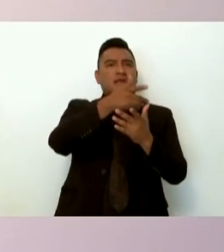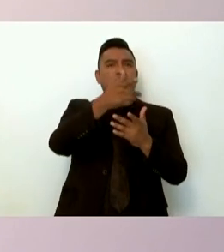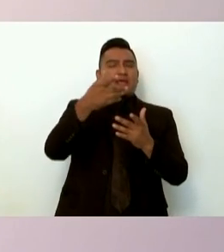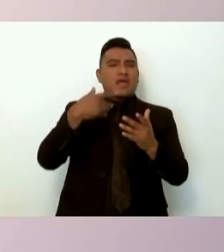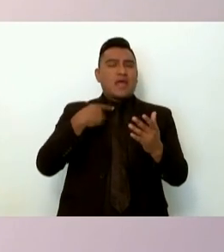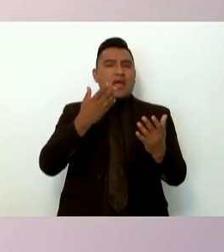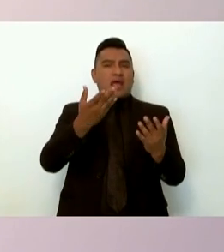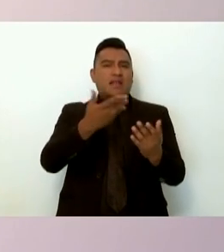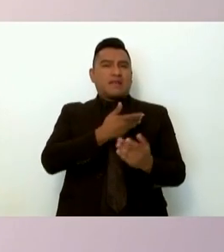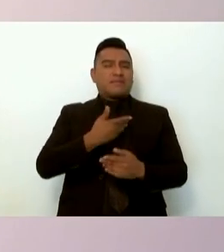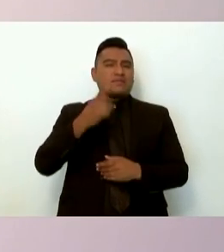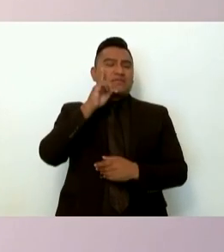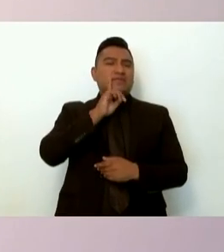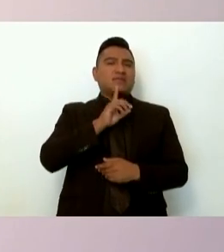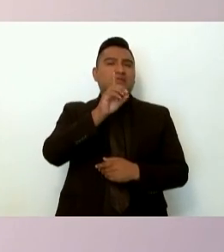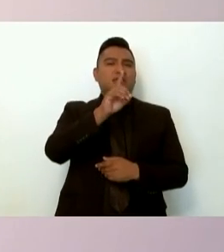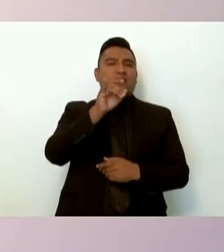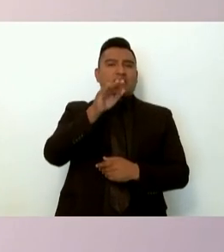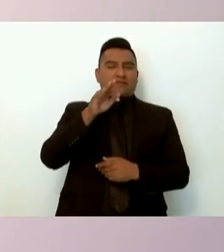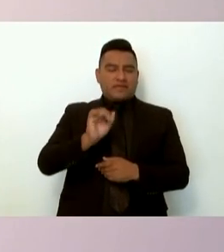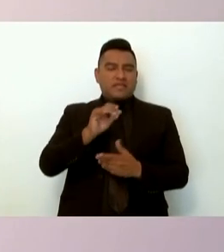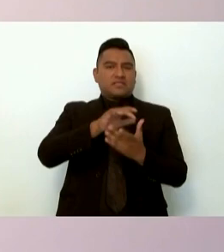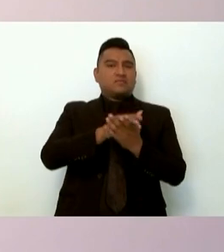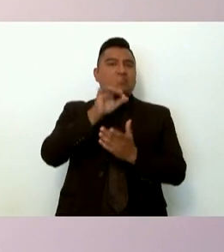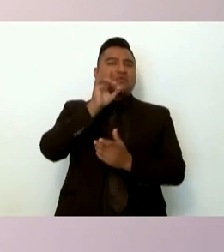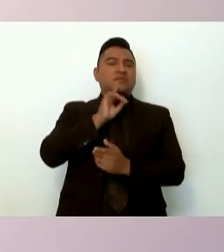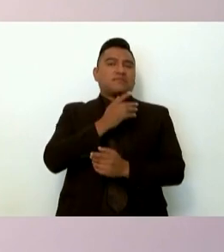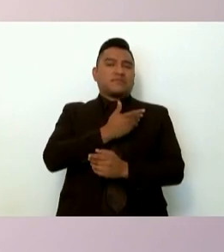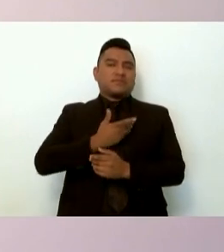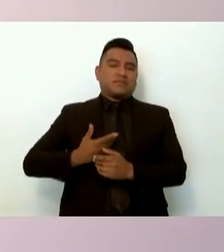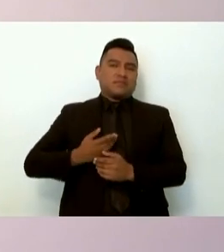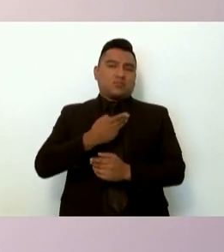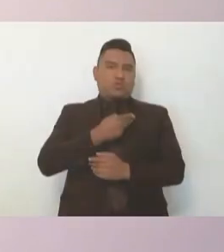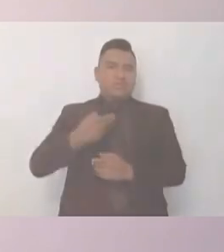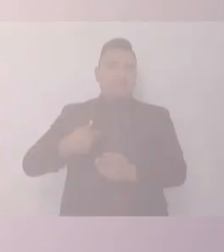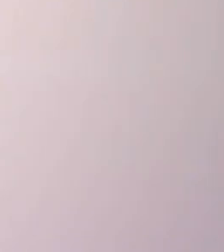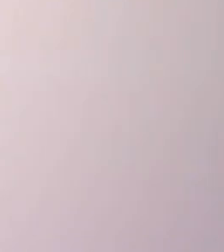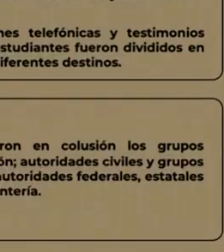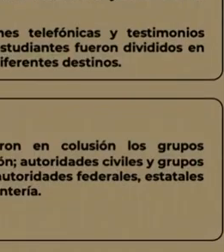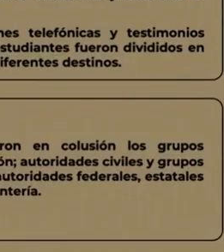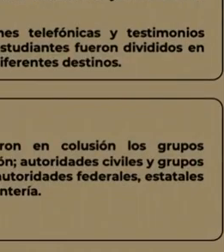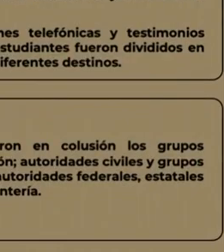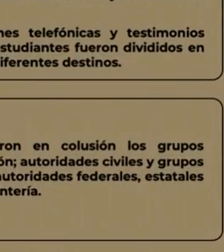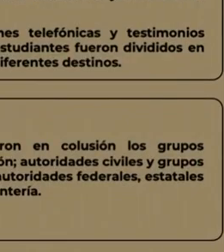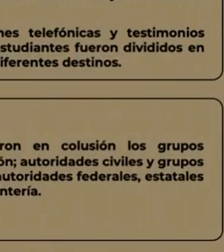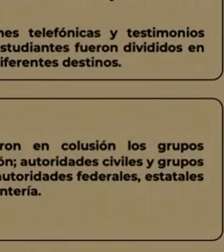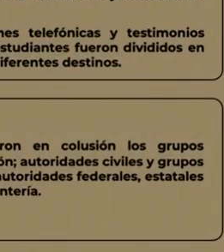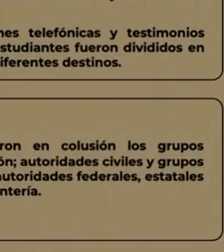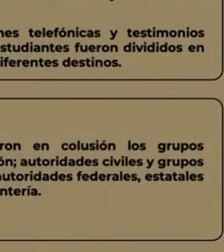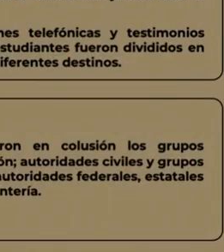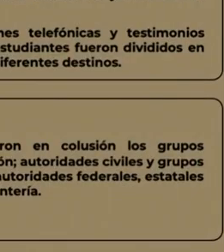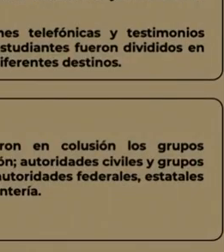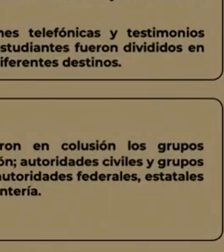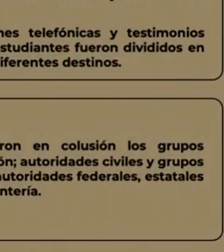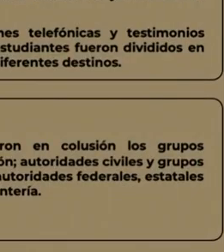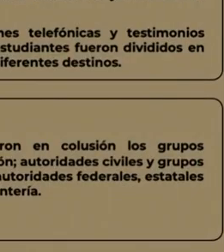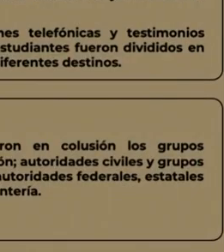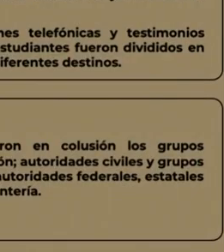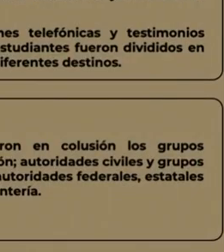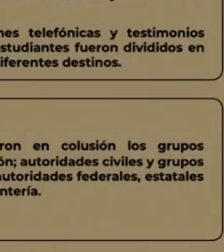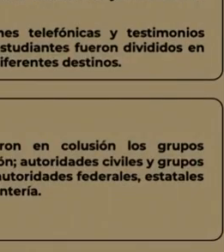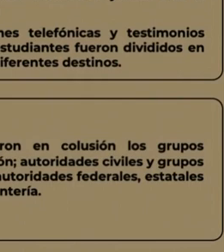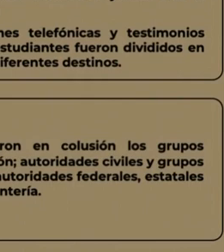presidenta del DIF esposa del presidente municipal que coincidía con ese día lo hemos